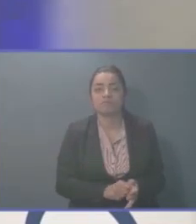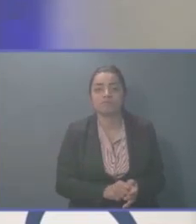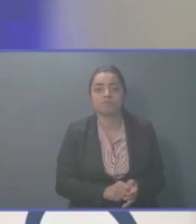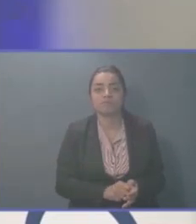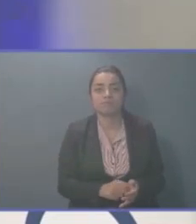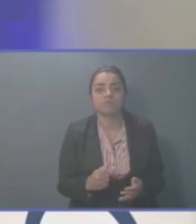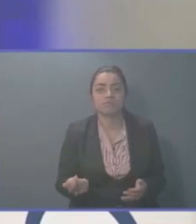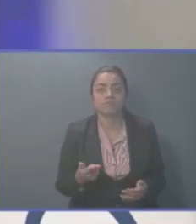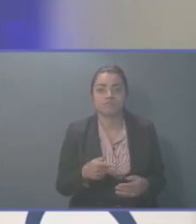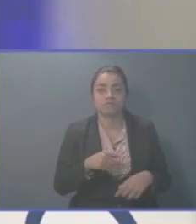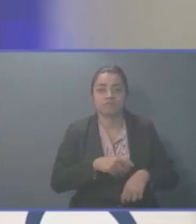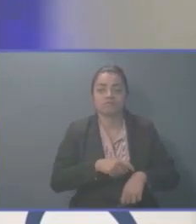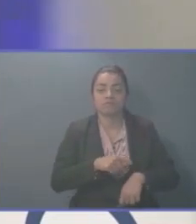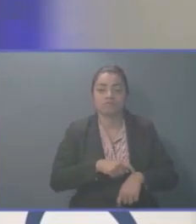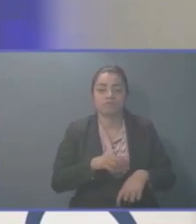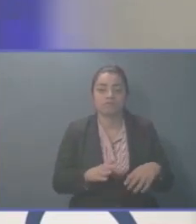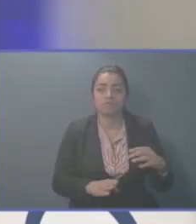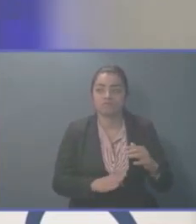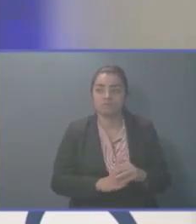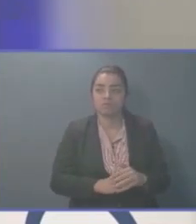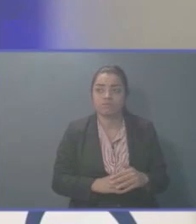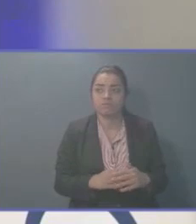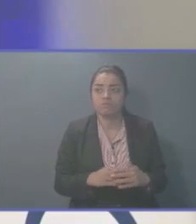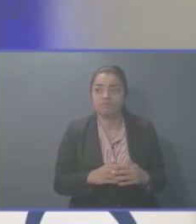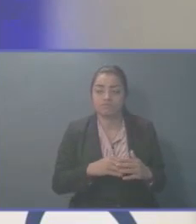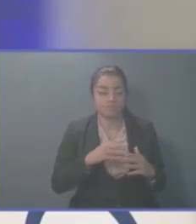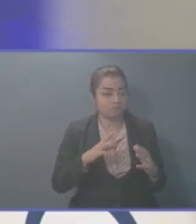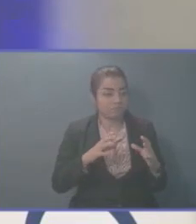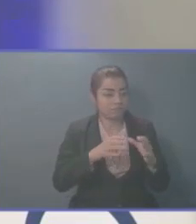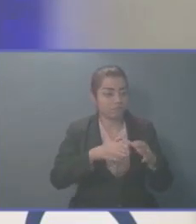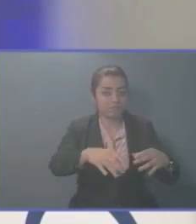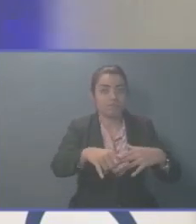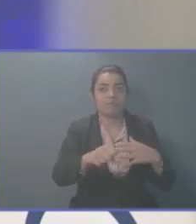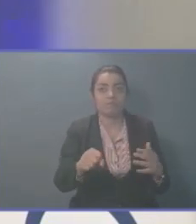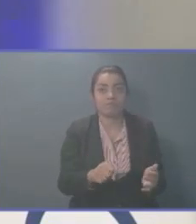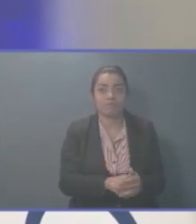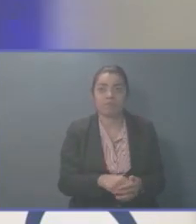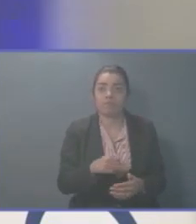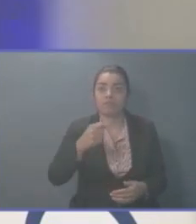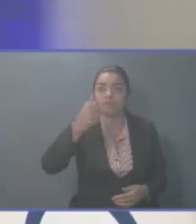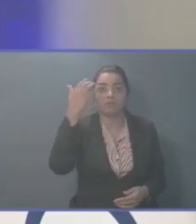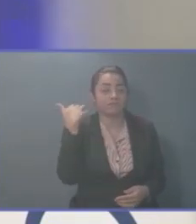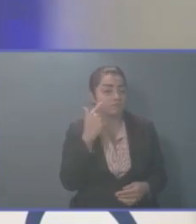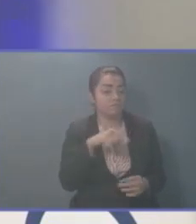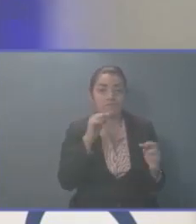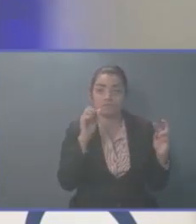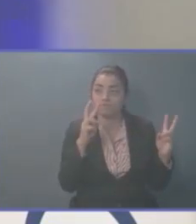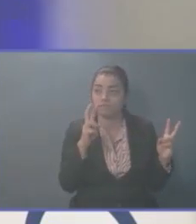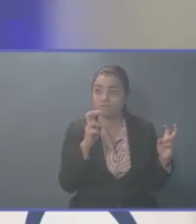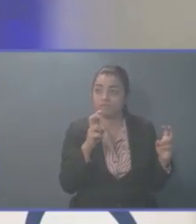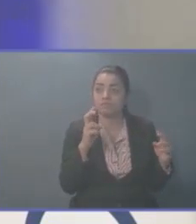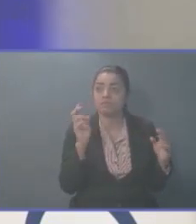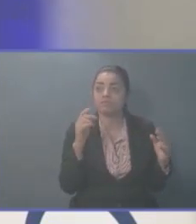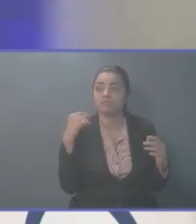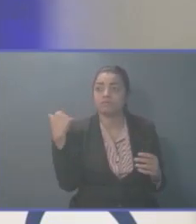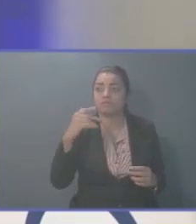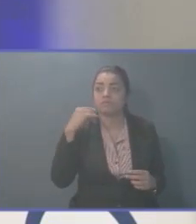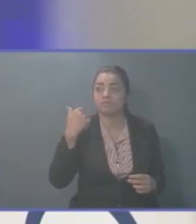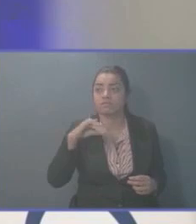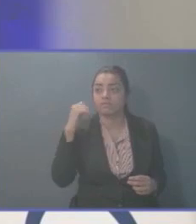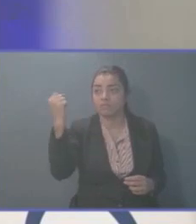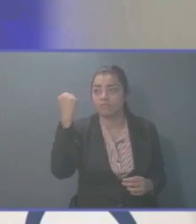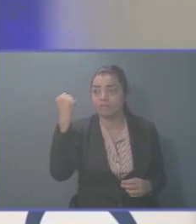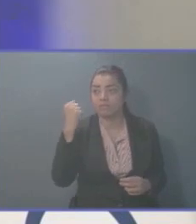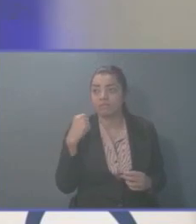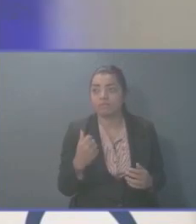Legislativa tenía periodos de receso y al haber un tema de trascendencia, tenía que ser convocada para poder